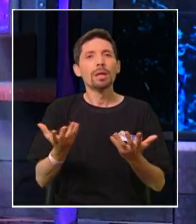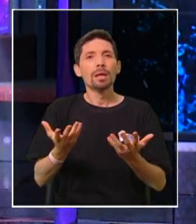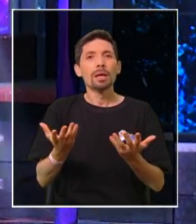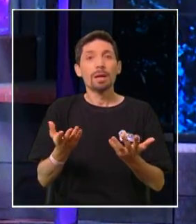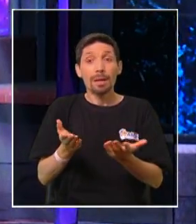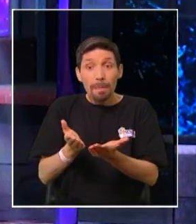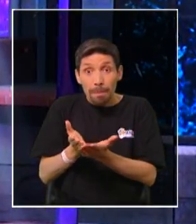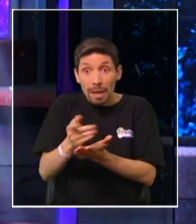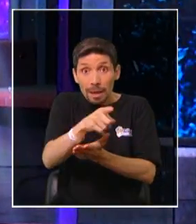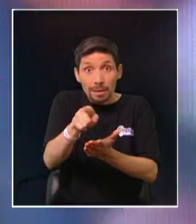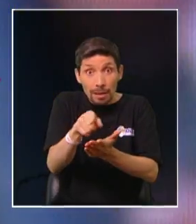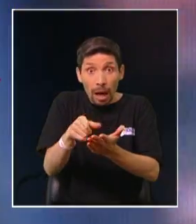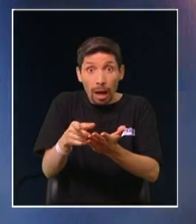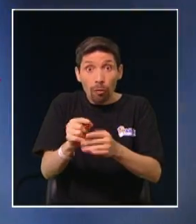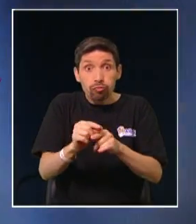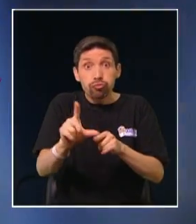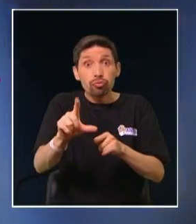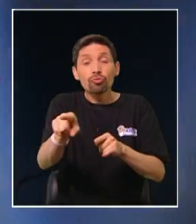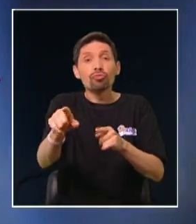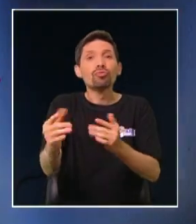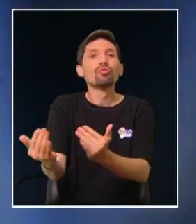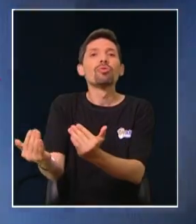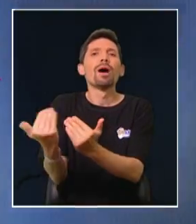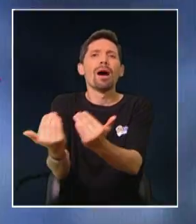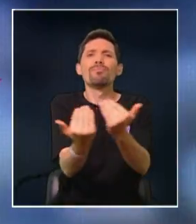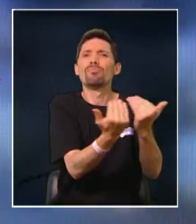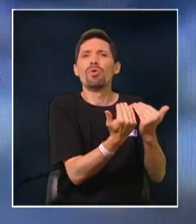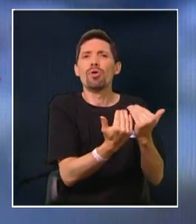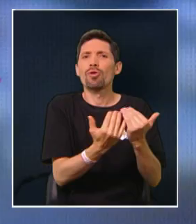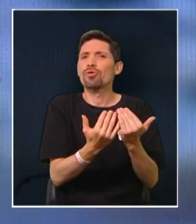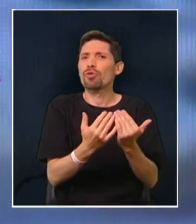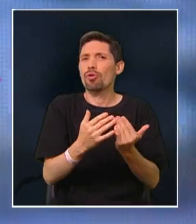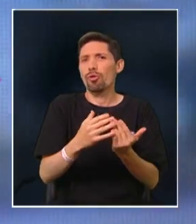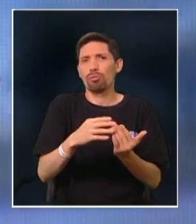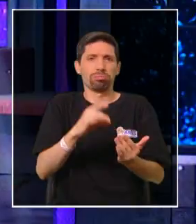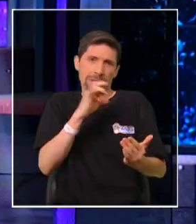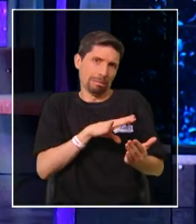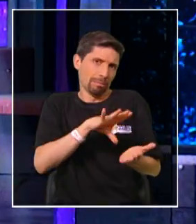sus inicios el respaldo de la gran mayoría del país.